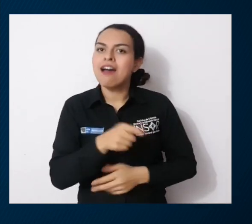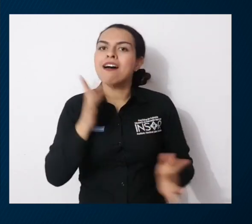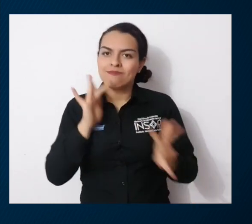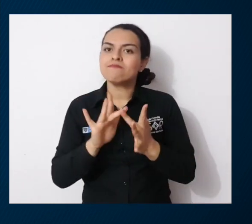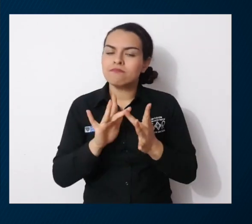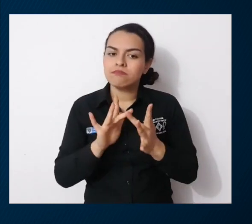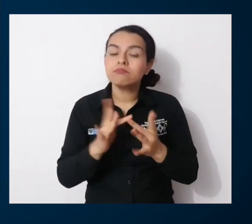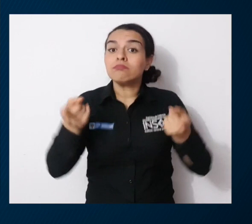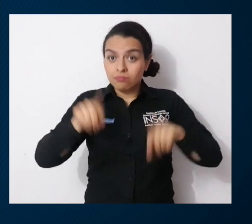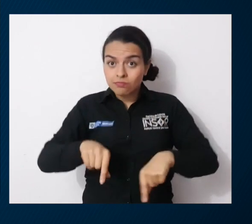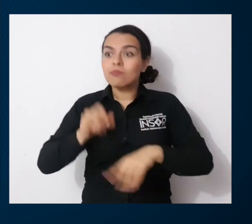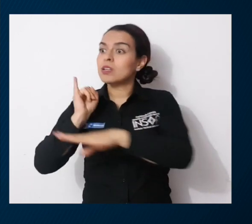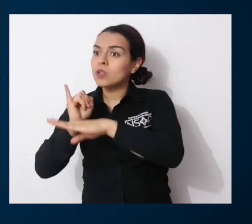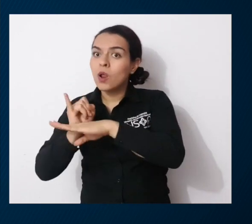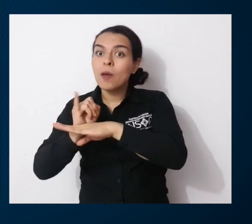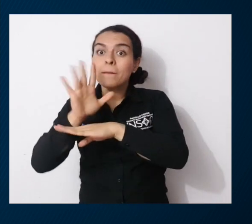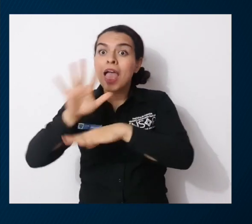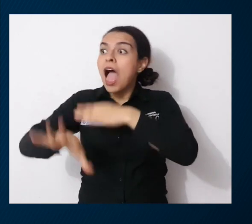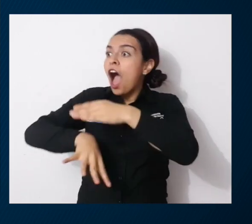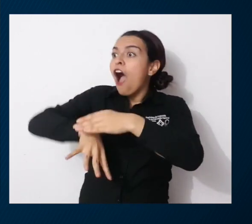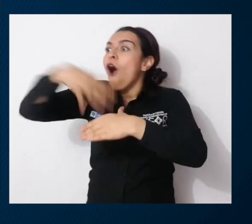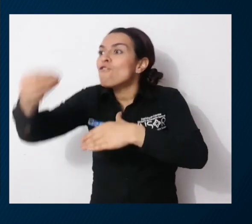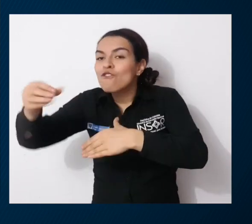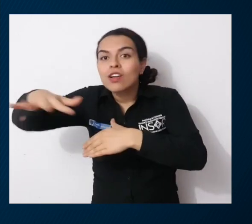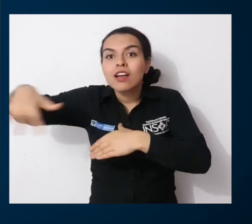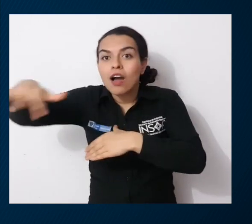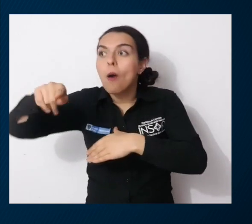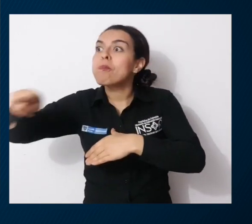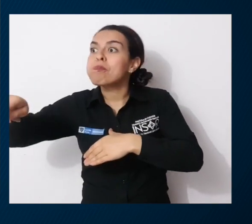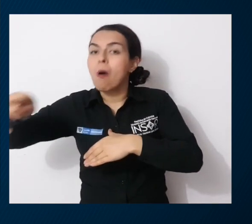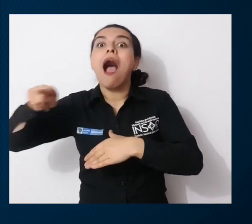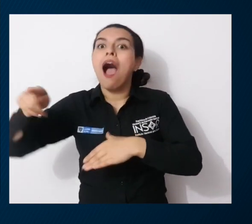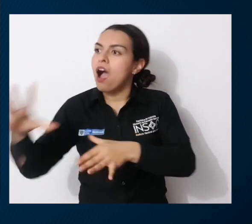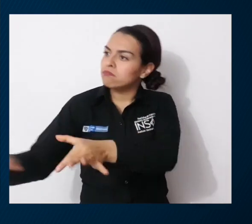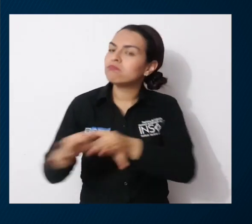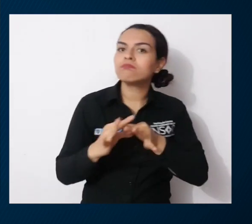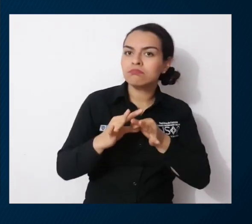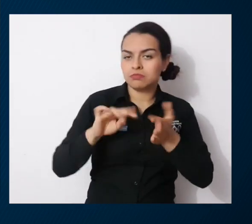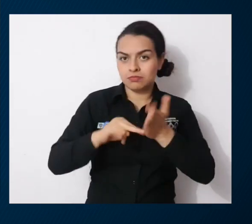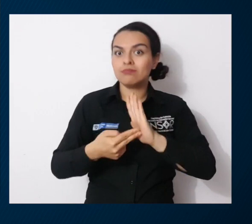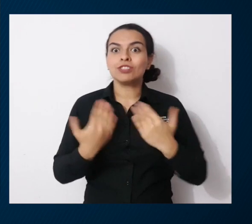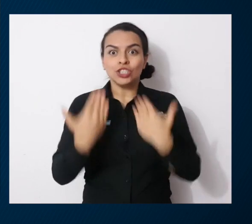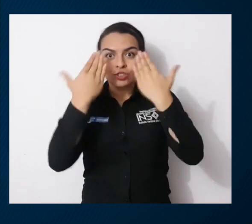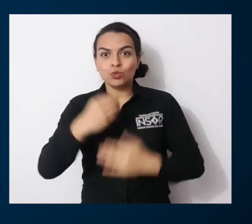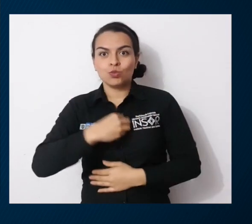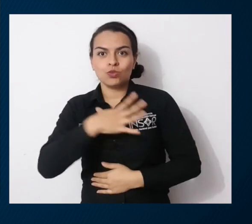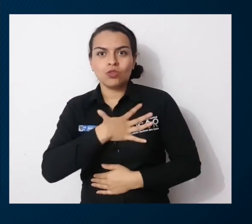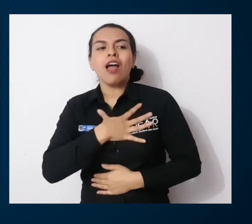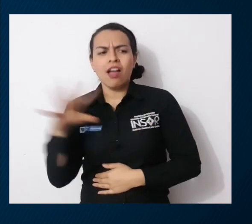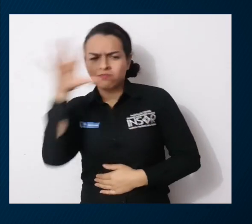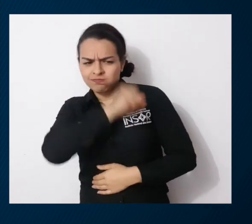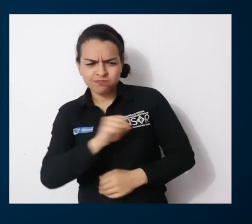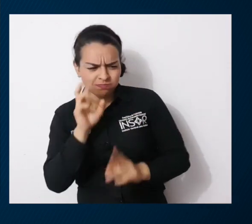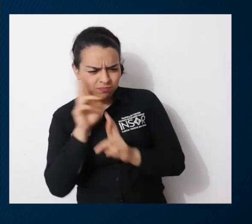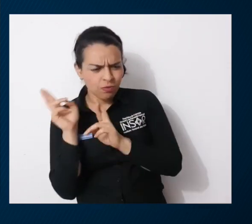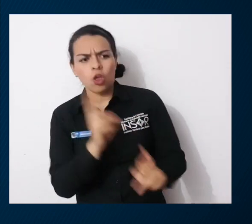o inclusive con otras instituciones que están por fuera del orden local donde lo tenemos. Creo que es una gran oportunidad para reconocer que los profesores